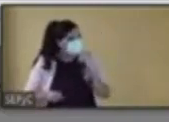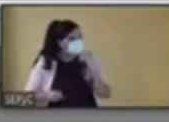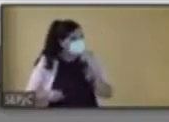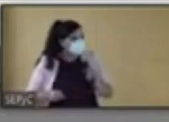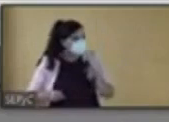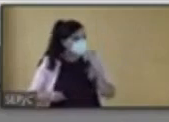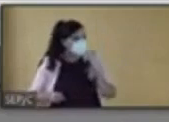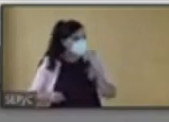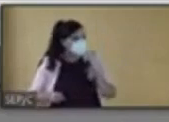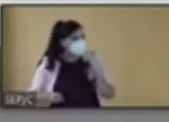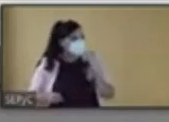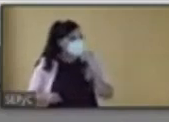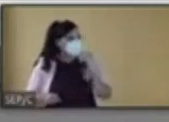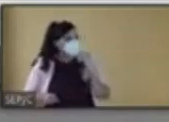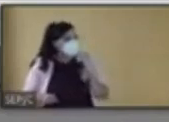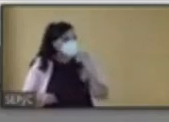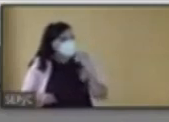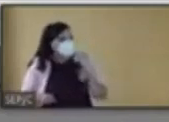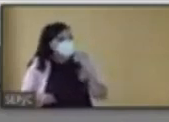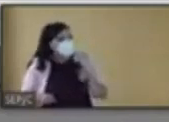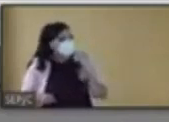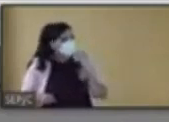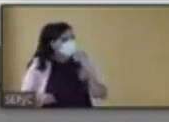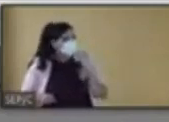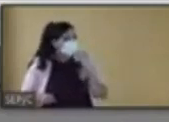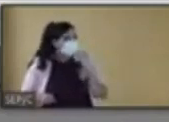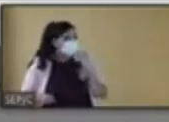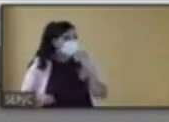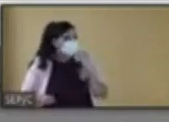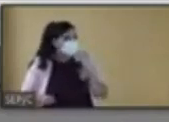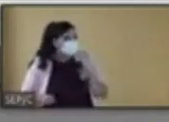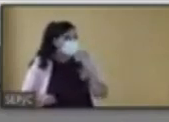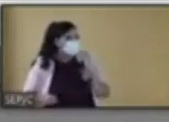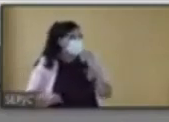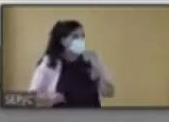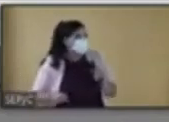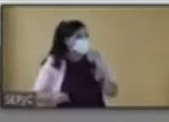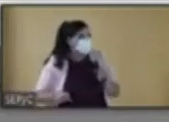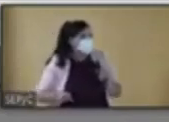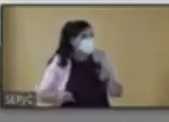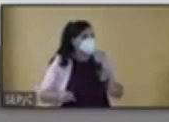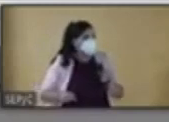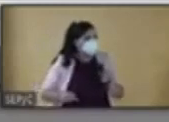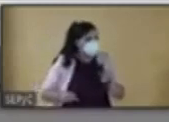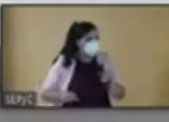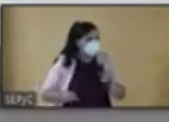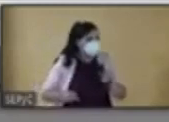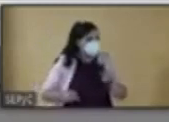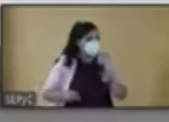Debemos identificar el nombre del programa, la institución que lo otorga,